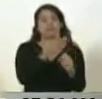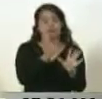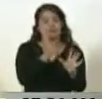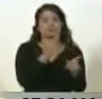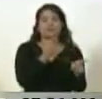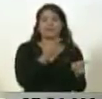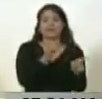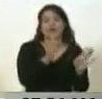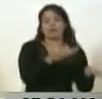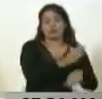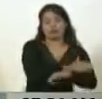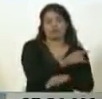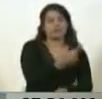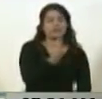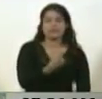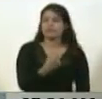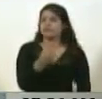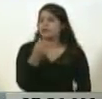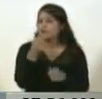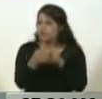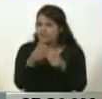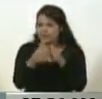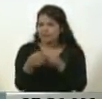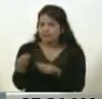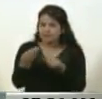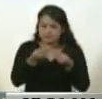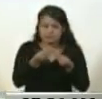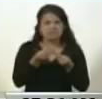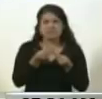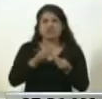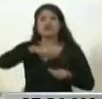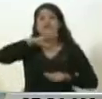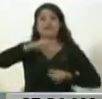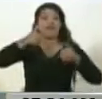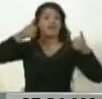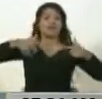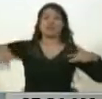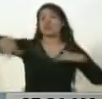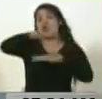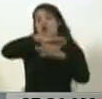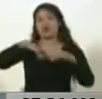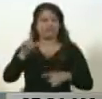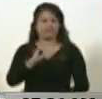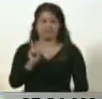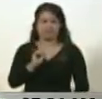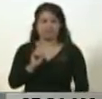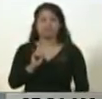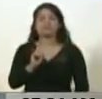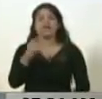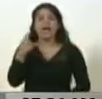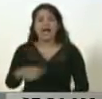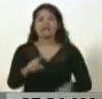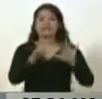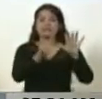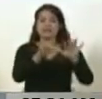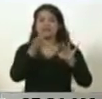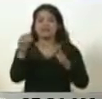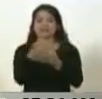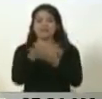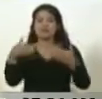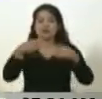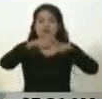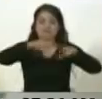dicen, ministro, que la cantidad de billetes que llegó al país no es suficiente para la demanda. Estamos hablando de 60 millones de unidades de billetes de